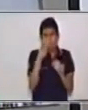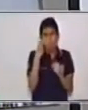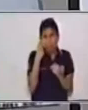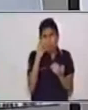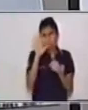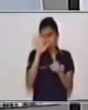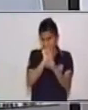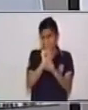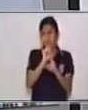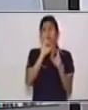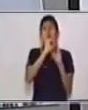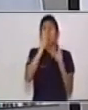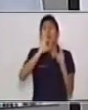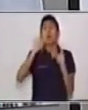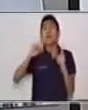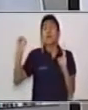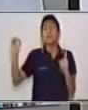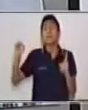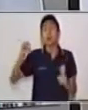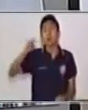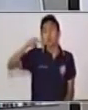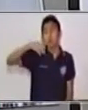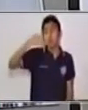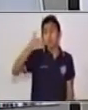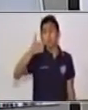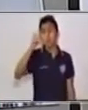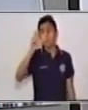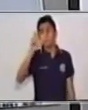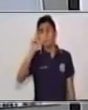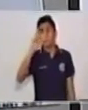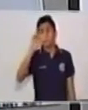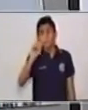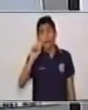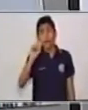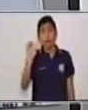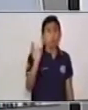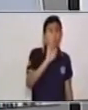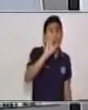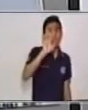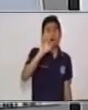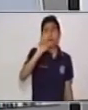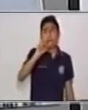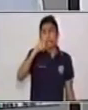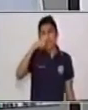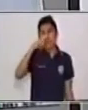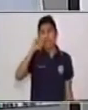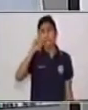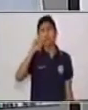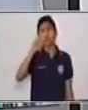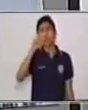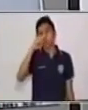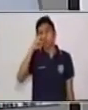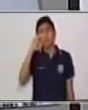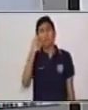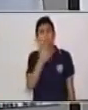oración en la macroestructura les va a dejar de la siguiente forma. Ahora bien, vamos a realizar la